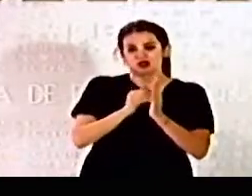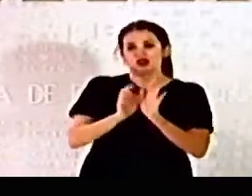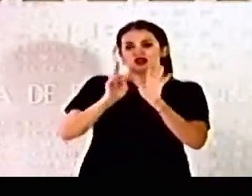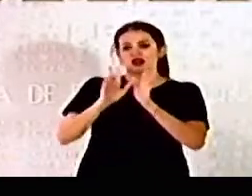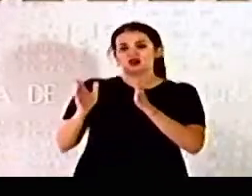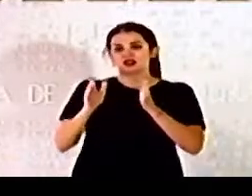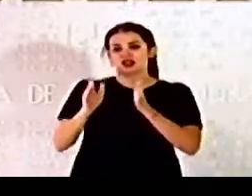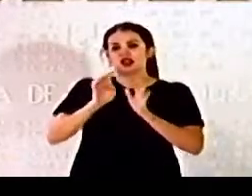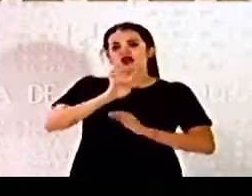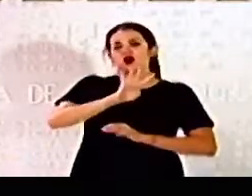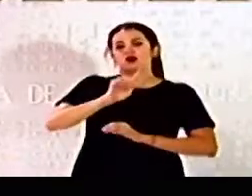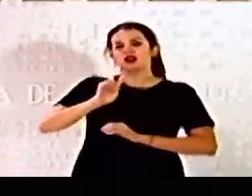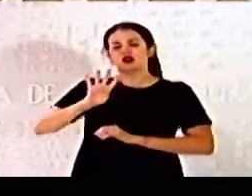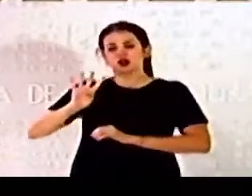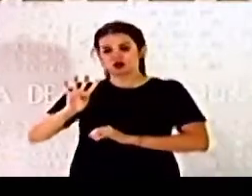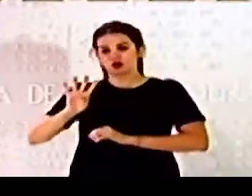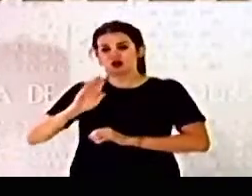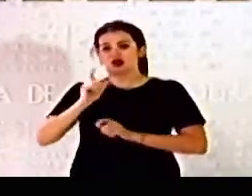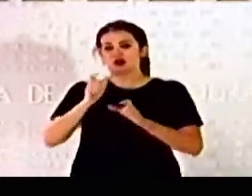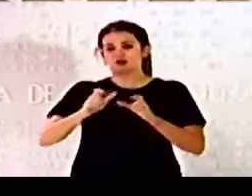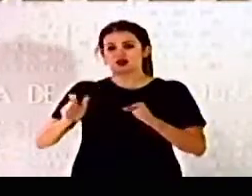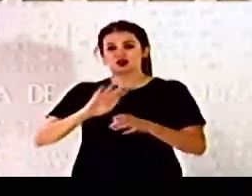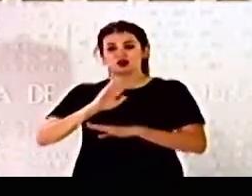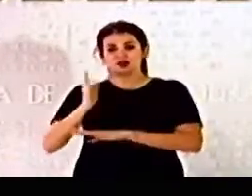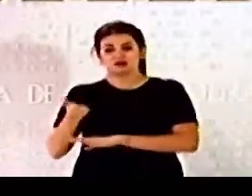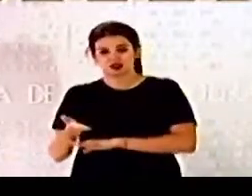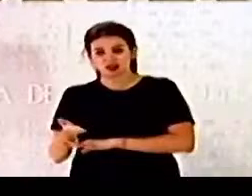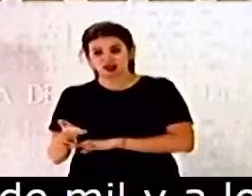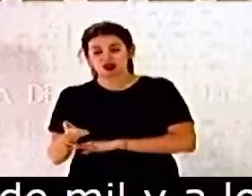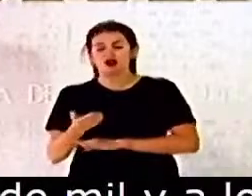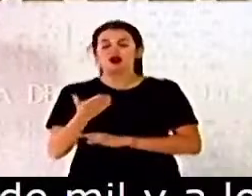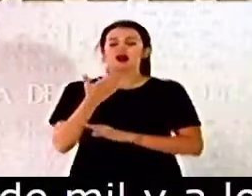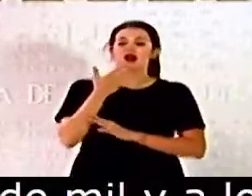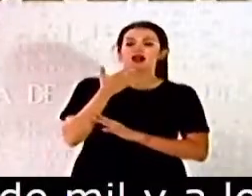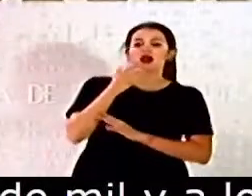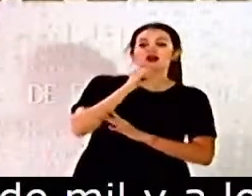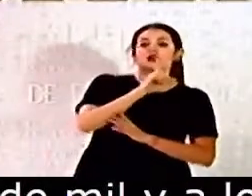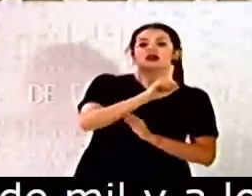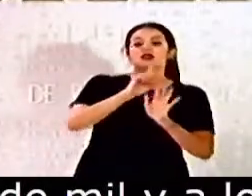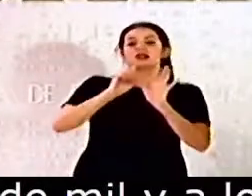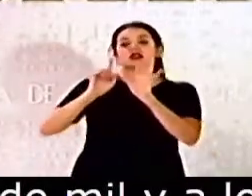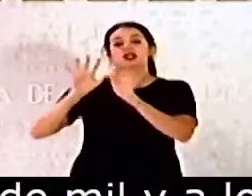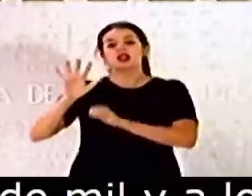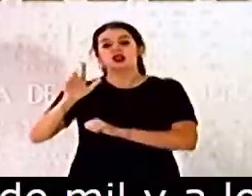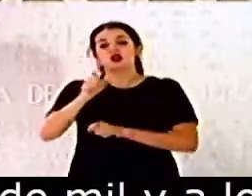914 y también tiene una incidencia muy elevada en mayores de 65.